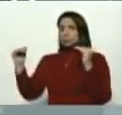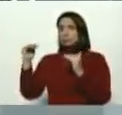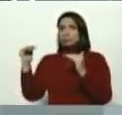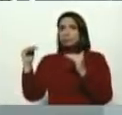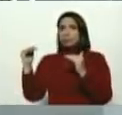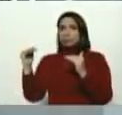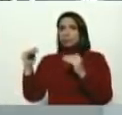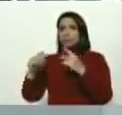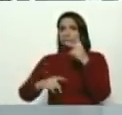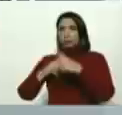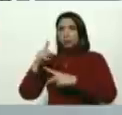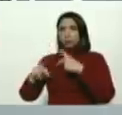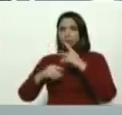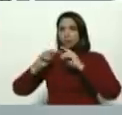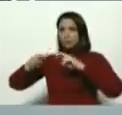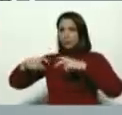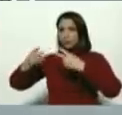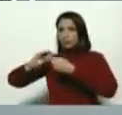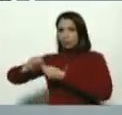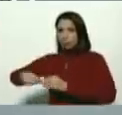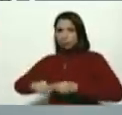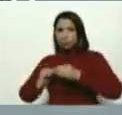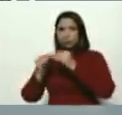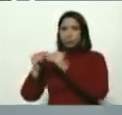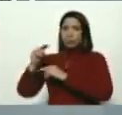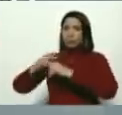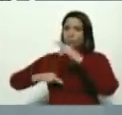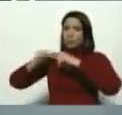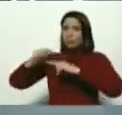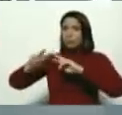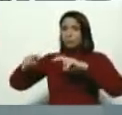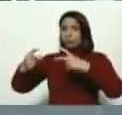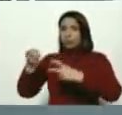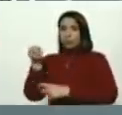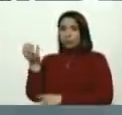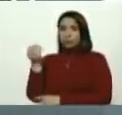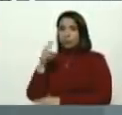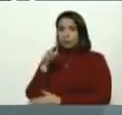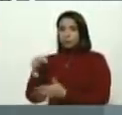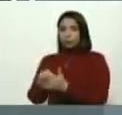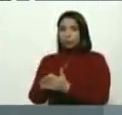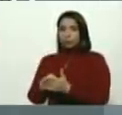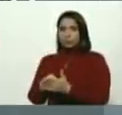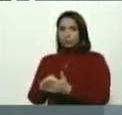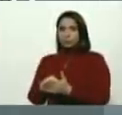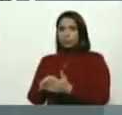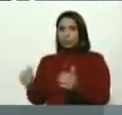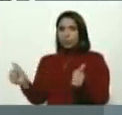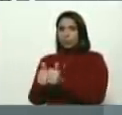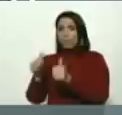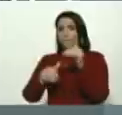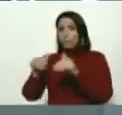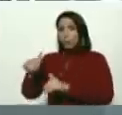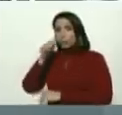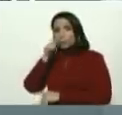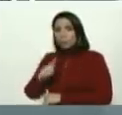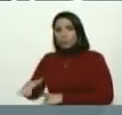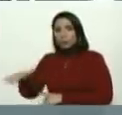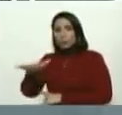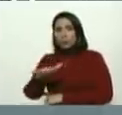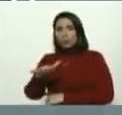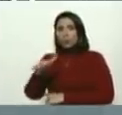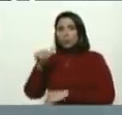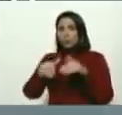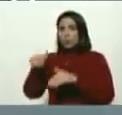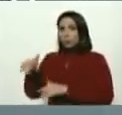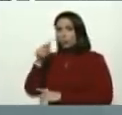del proceso de renovación y de construcción de una nueva Asamblea Nacional con el voto del pueblo, el voto del